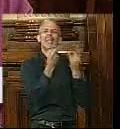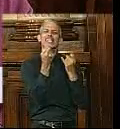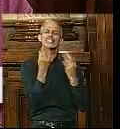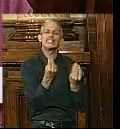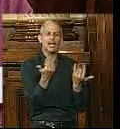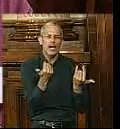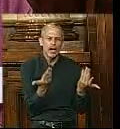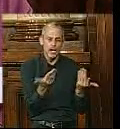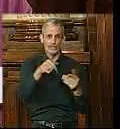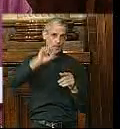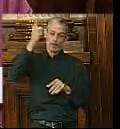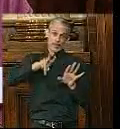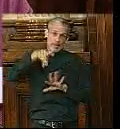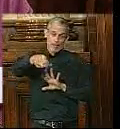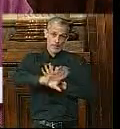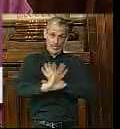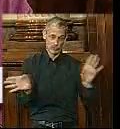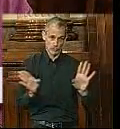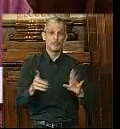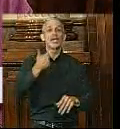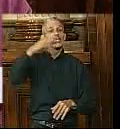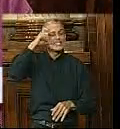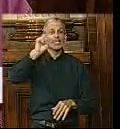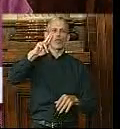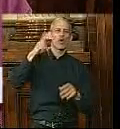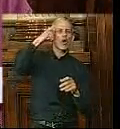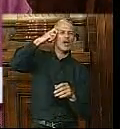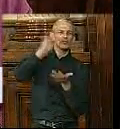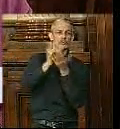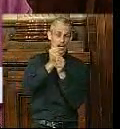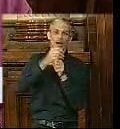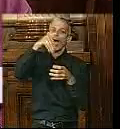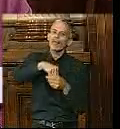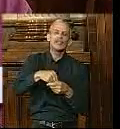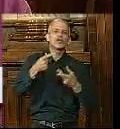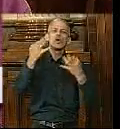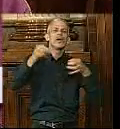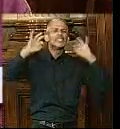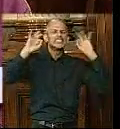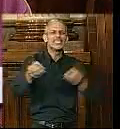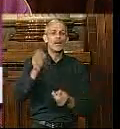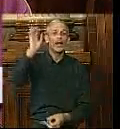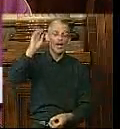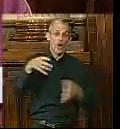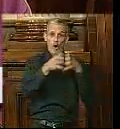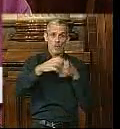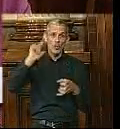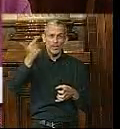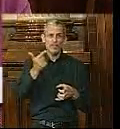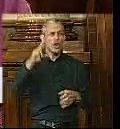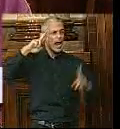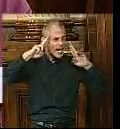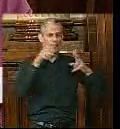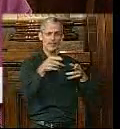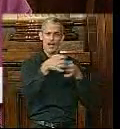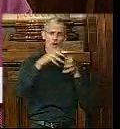Me parece que ese es el primer paso. Los senadores y las senadoras tienen que saber que existe la comunidad sorda y tienen que